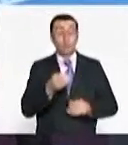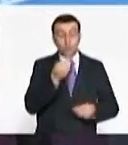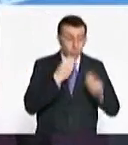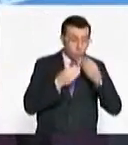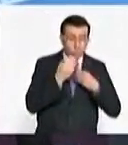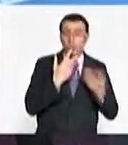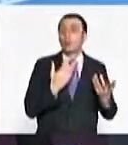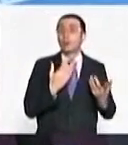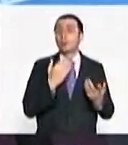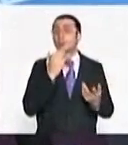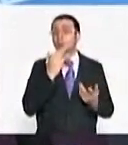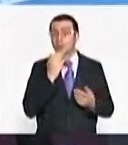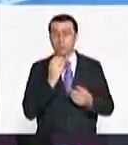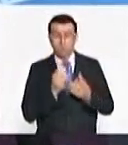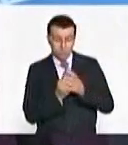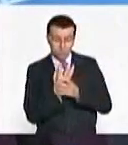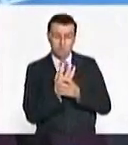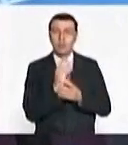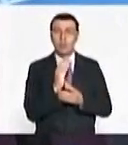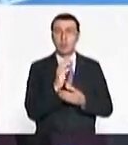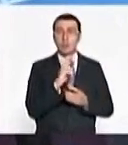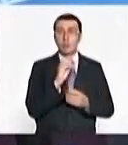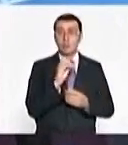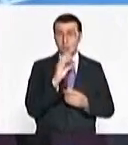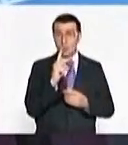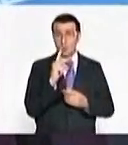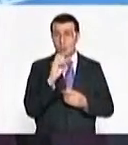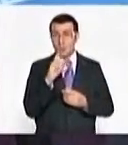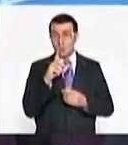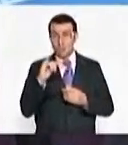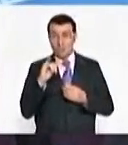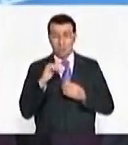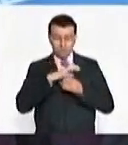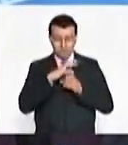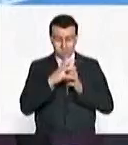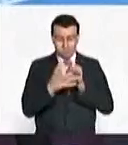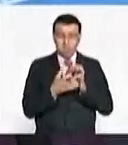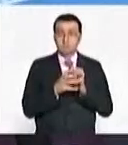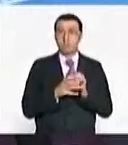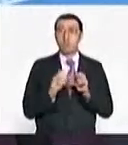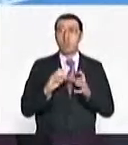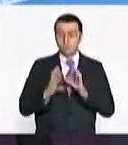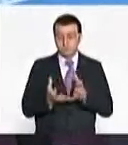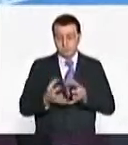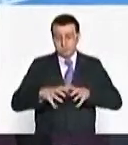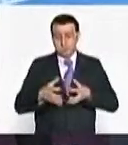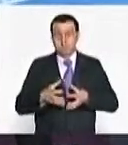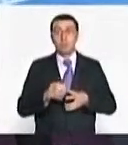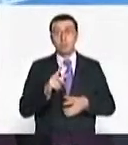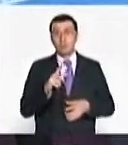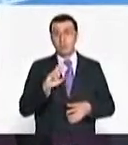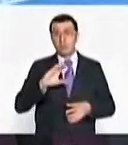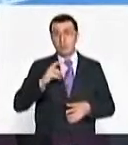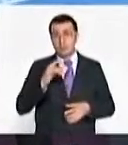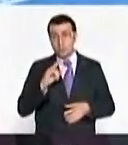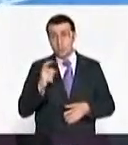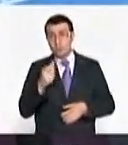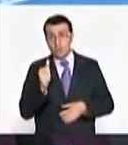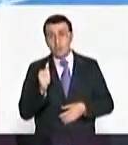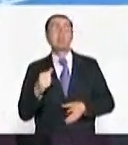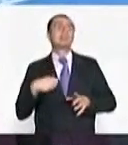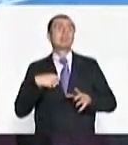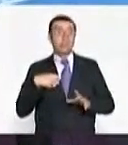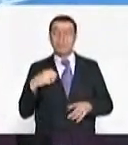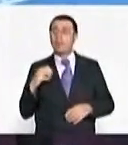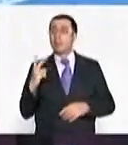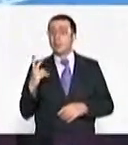como por ejemplo el brócoli o la lechuga que tienen altos niveles de vitamina K. Entonces van a revertir el efecto de la warfarina y si yo estoy tomándola para que no me den coágulos en